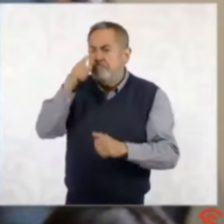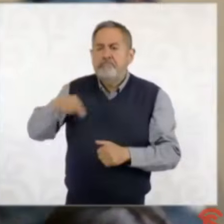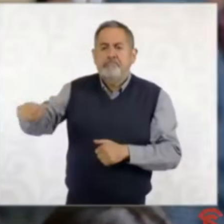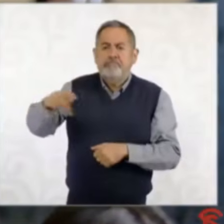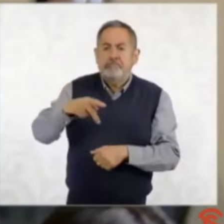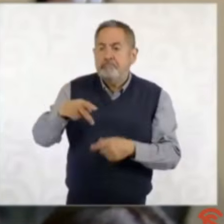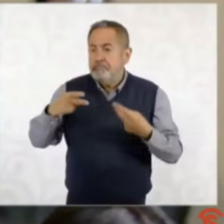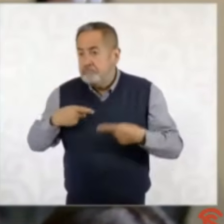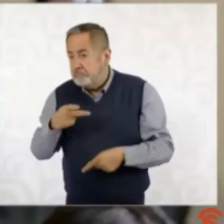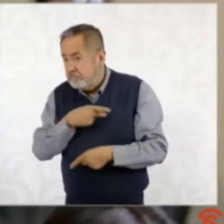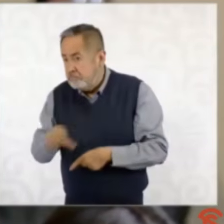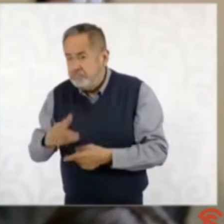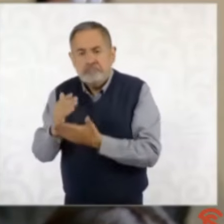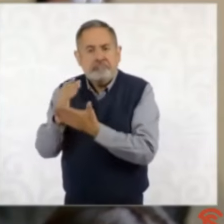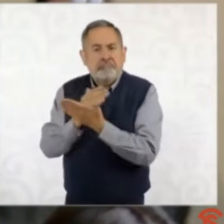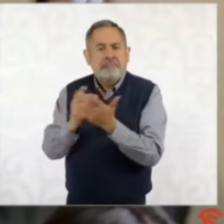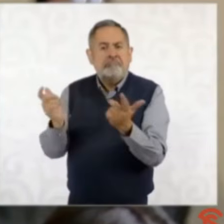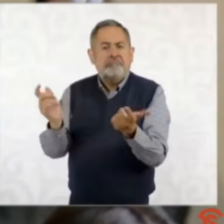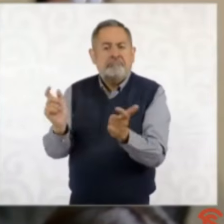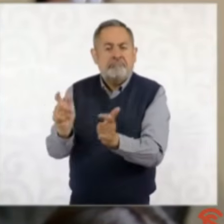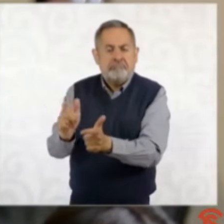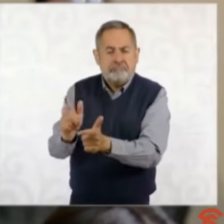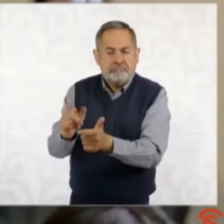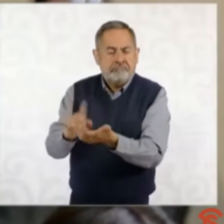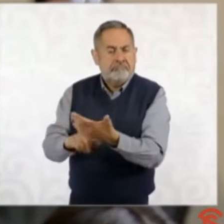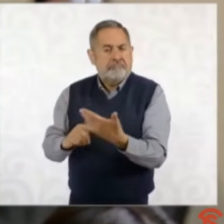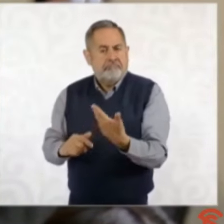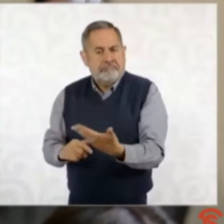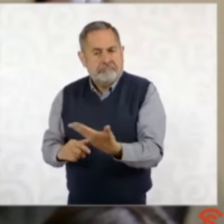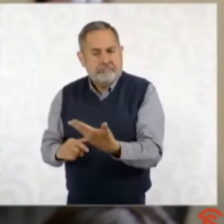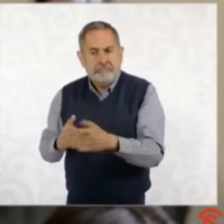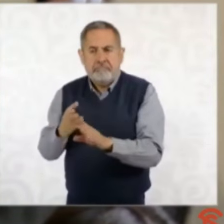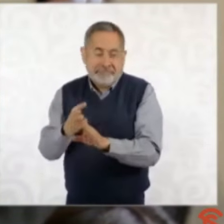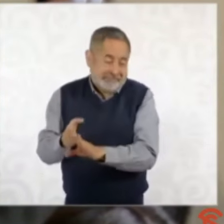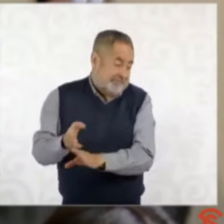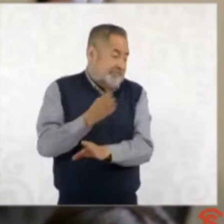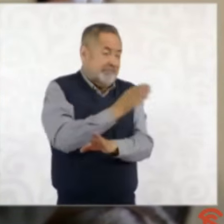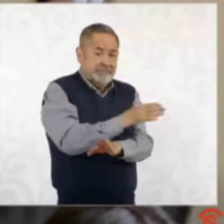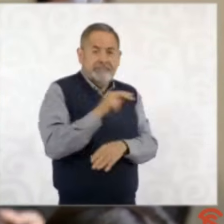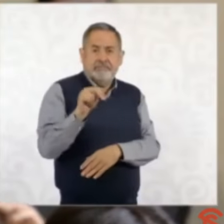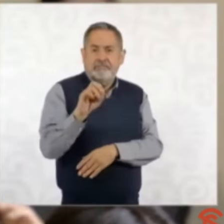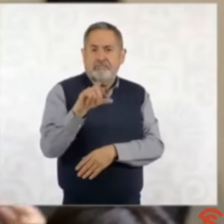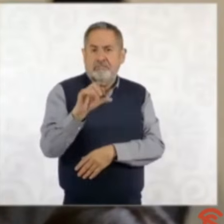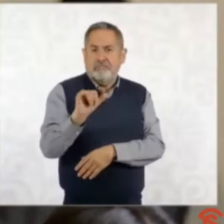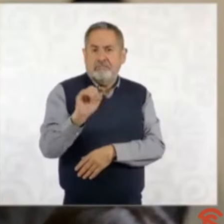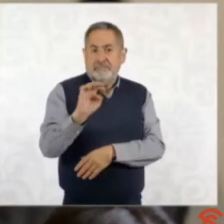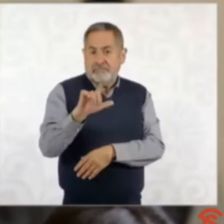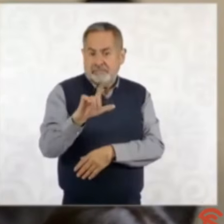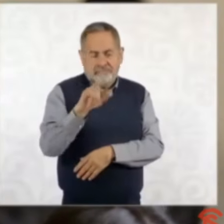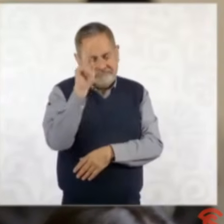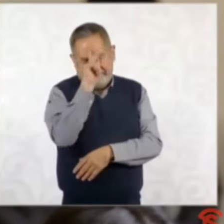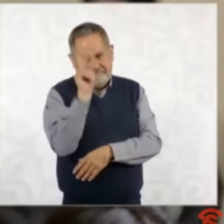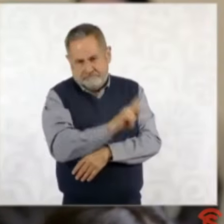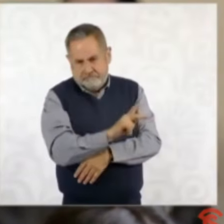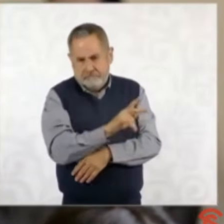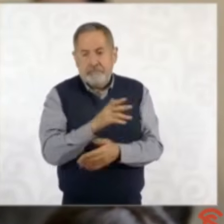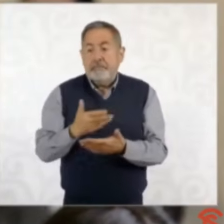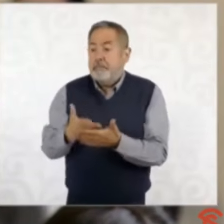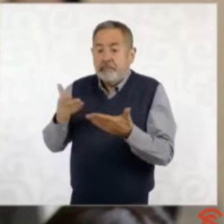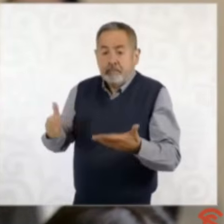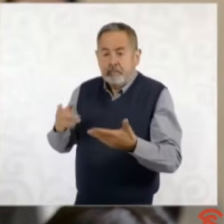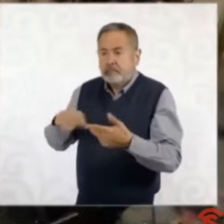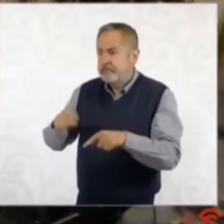pobreza y a la desigualdad que prevaleció en el periodo neoliberal. Todo esto se logró con la eliminación